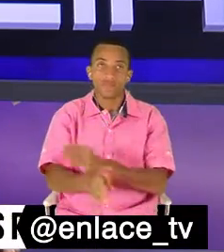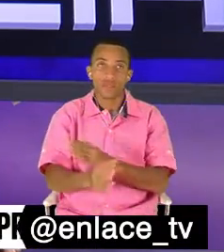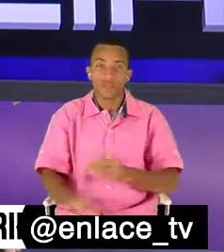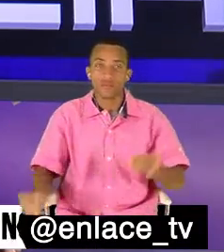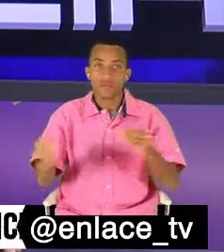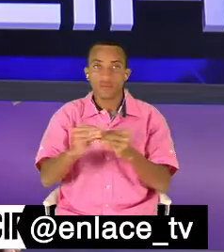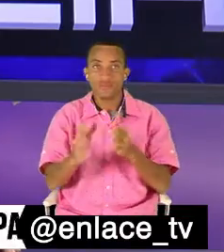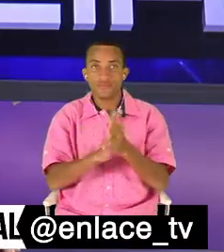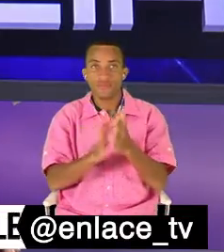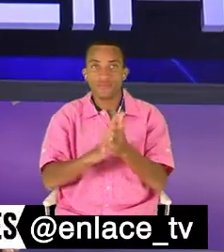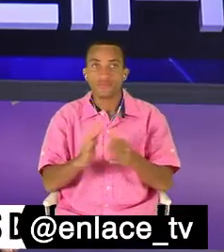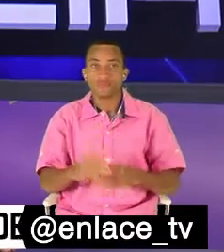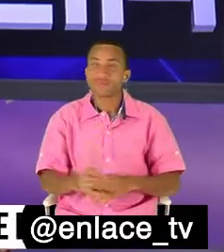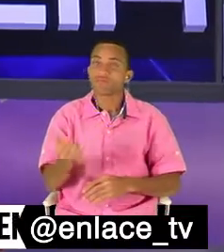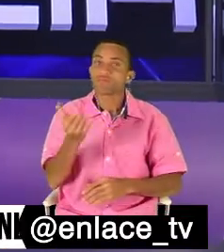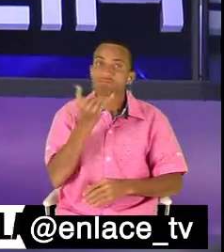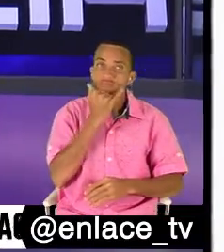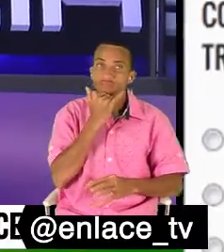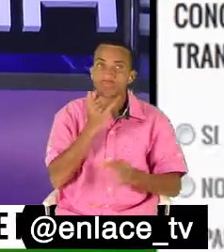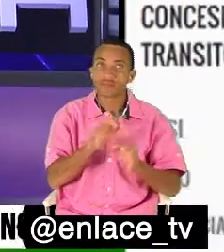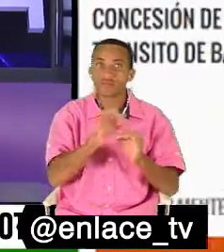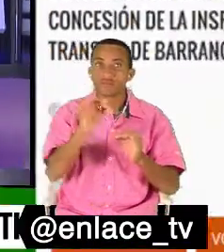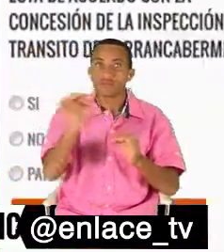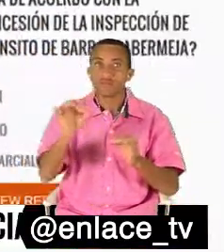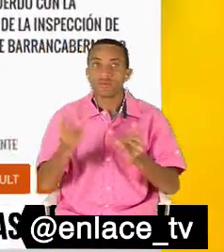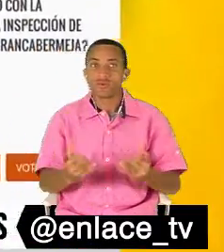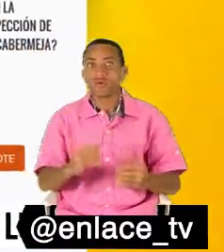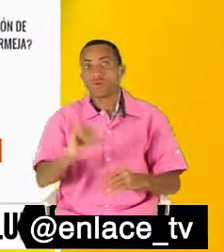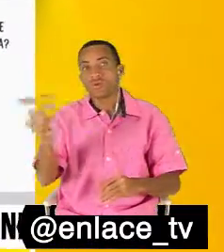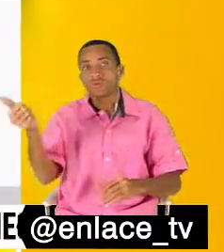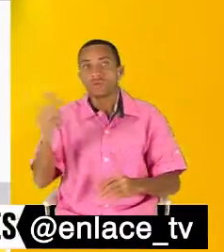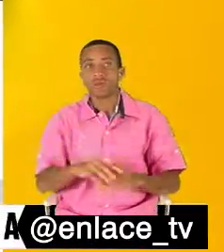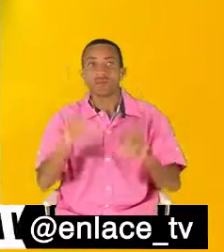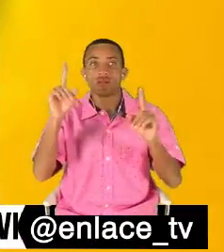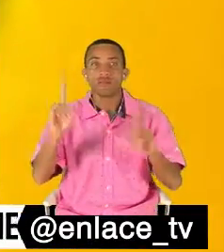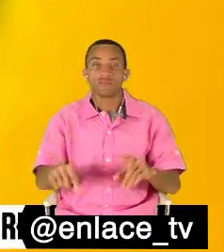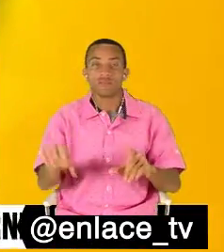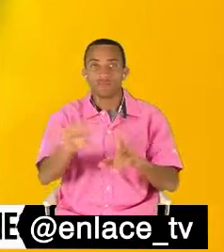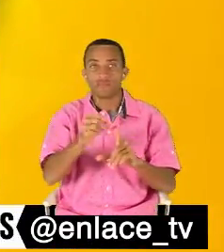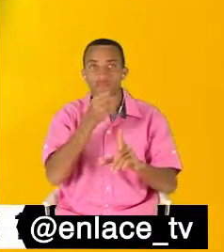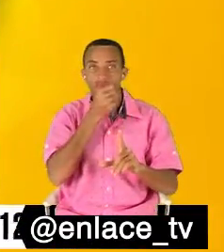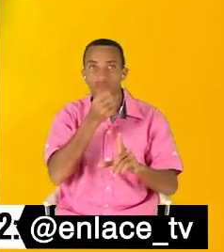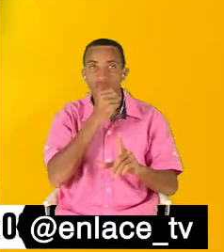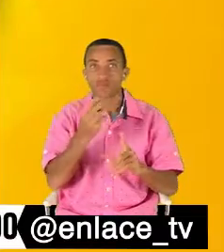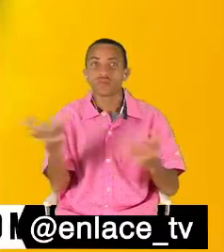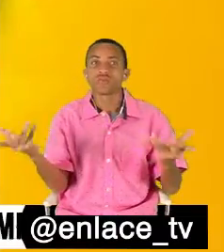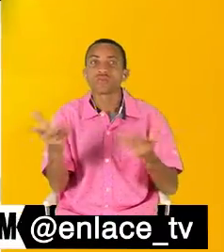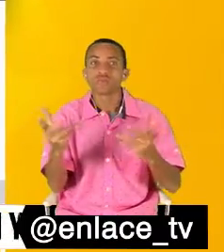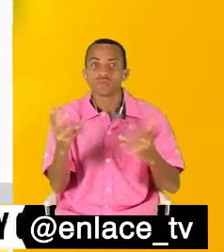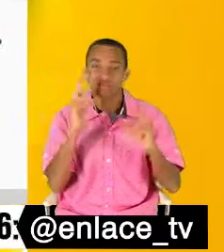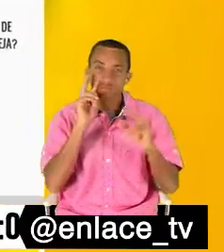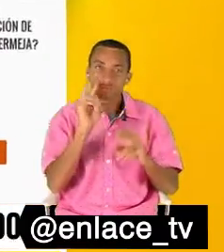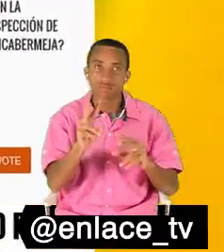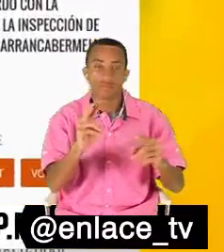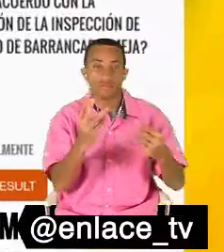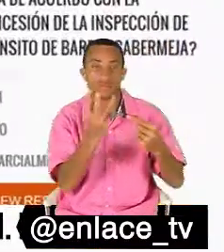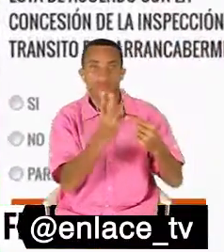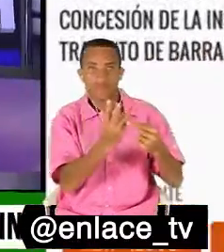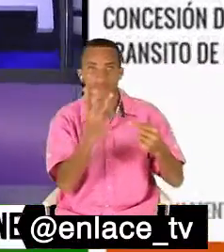comunidad el acontecer de la ciudad y de nuestra región. Estas y otras informaciones de Enlace Noticias las puede hallar en nuestra página web